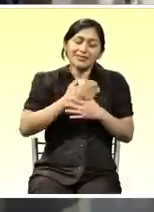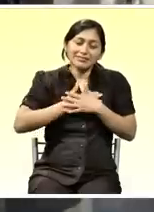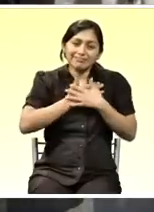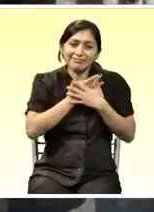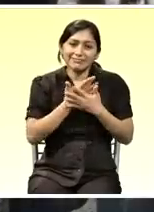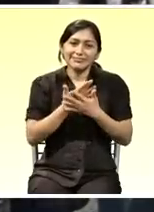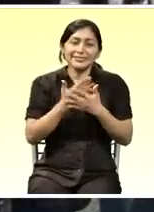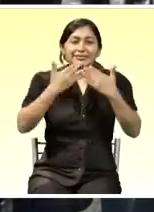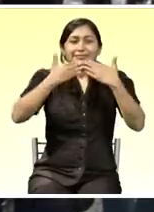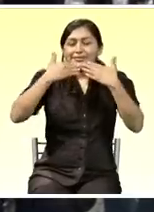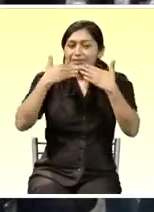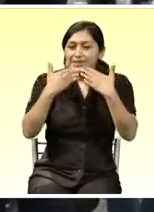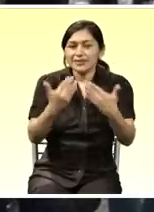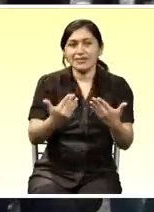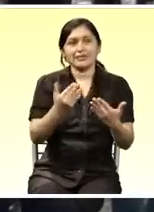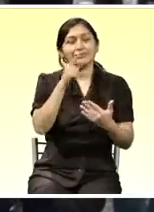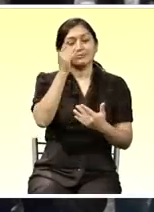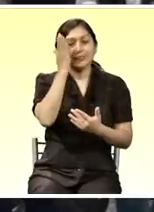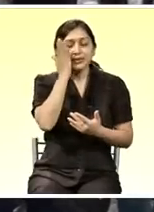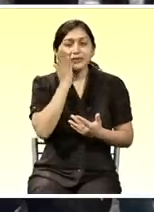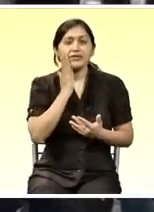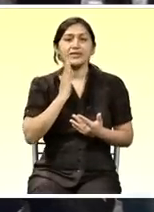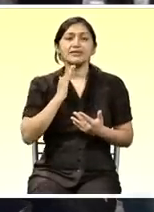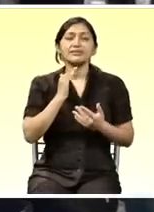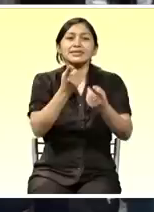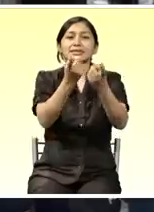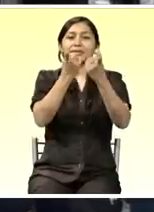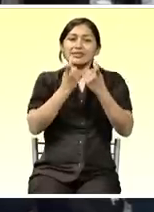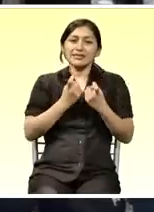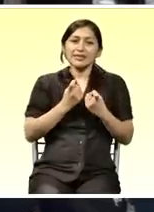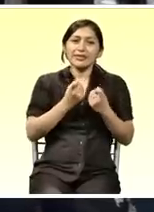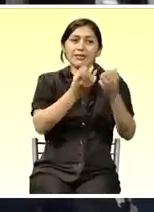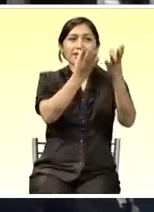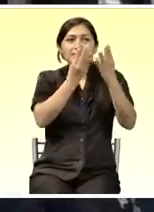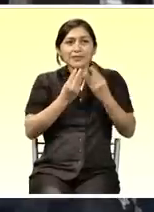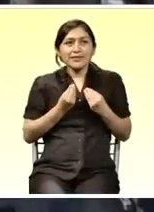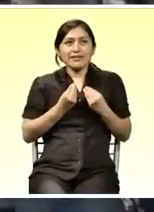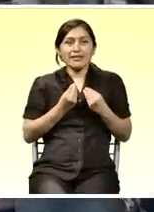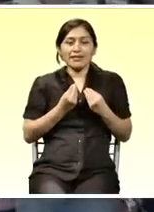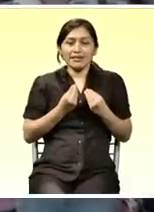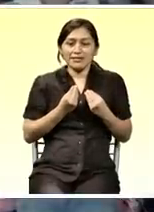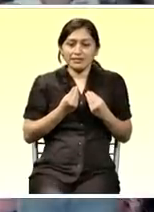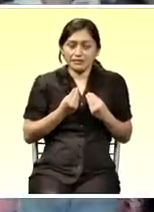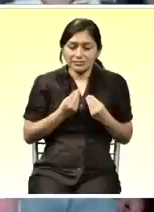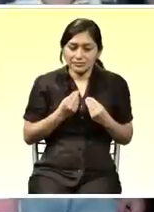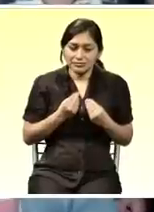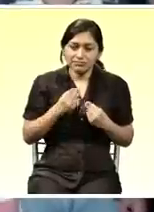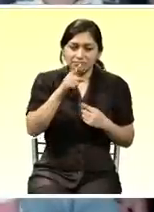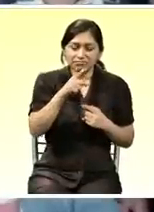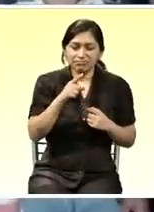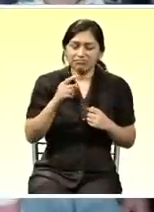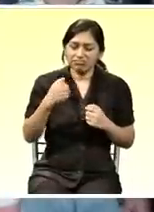agradezco, infinita bondad y necesito tu auxilio. No me lo niegues, Dios